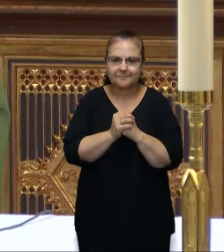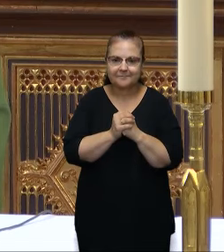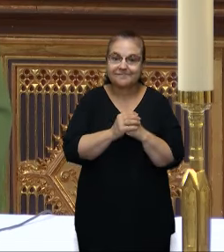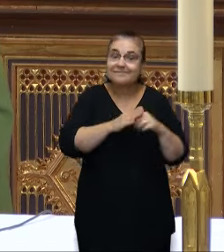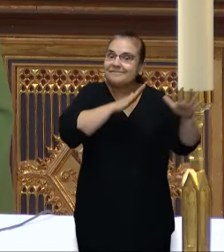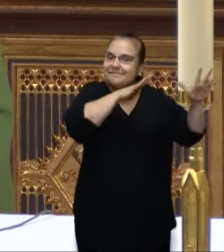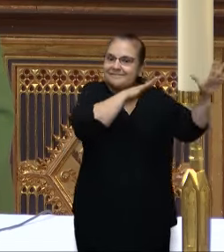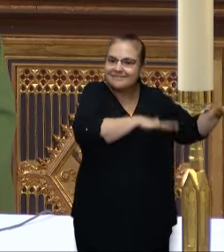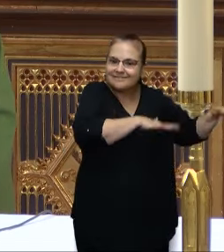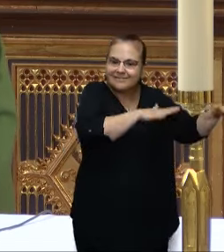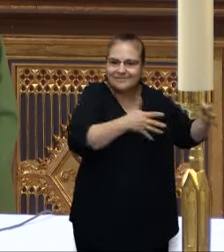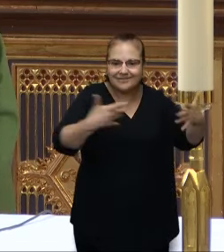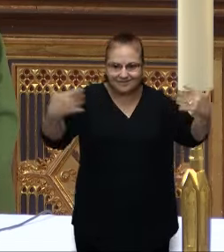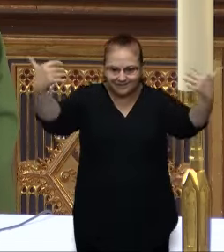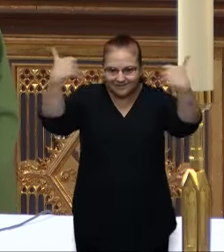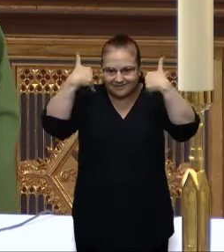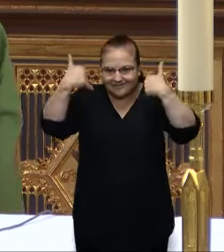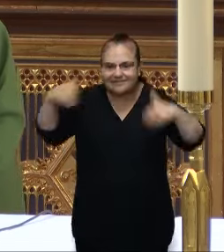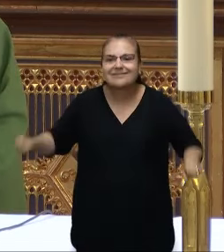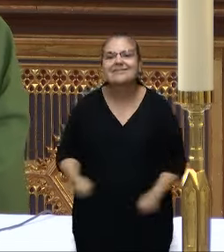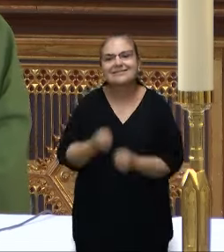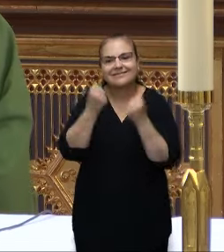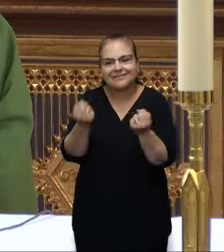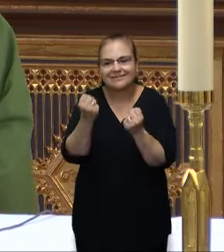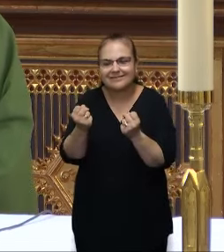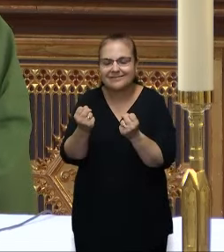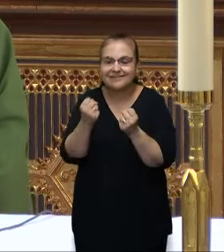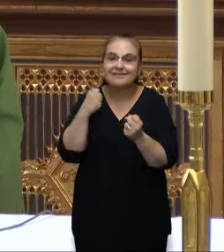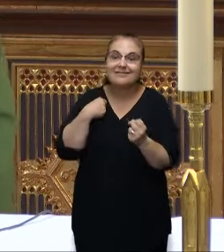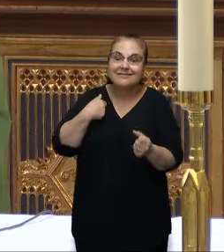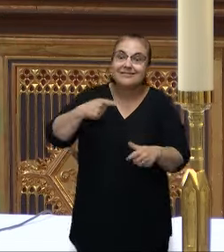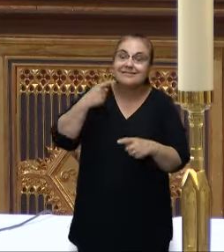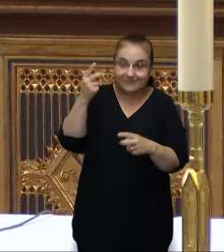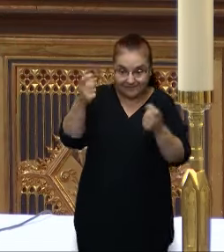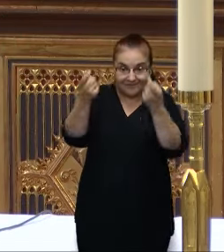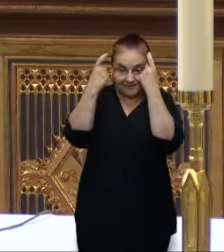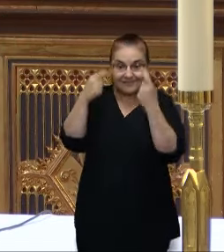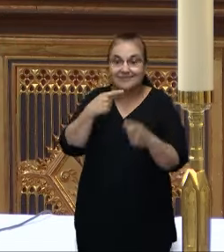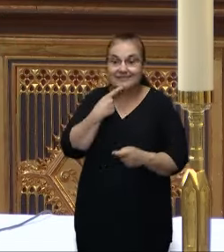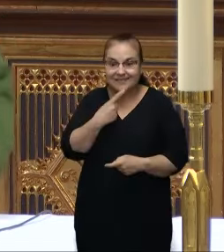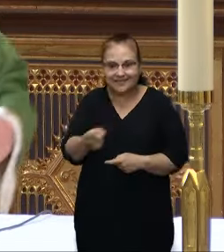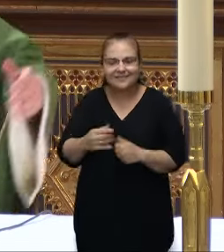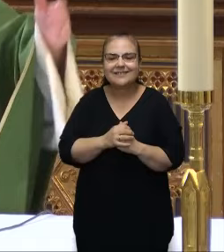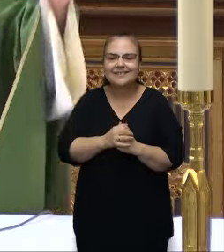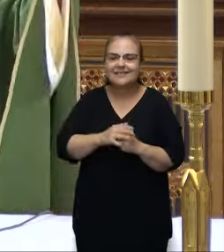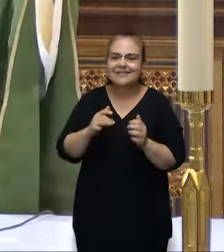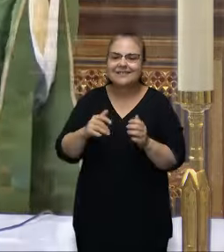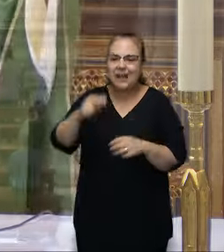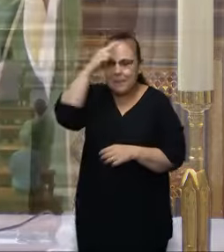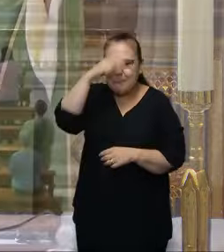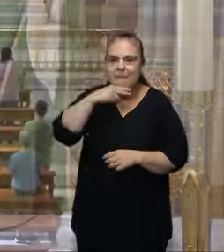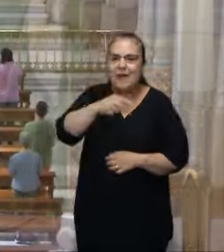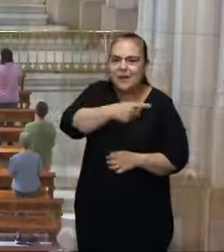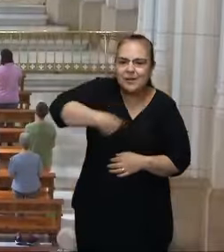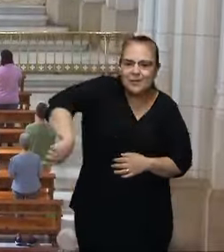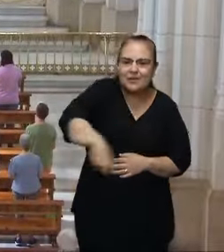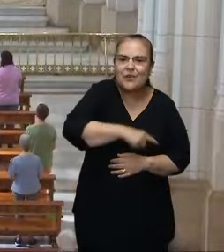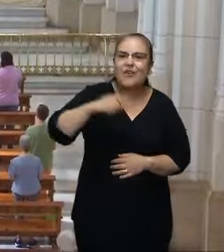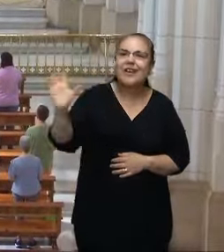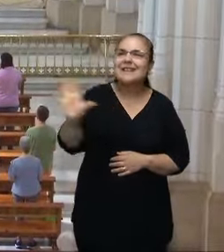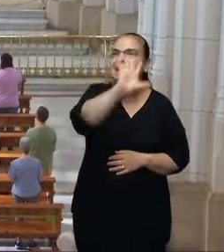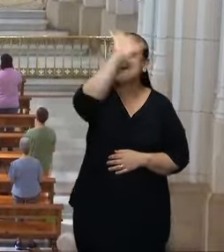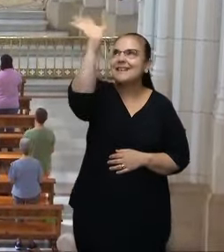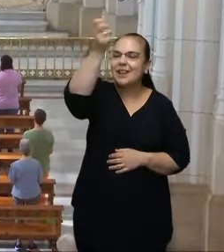fieles a la recomendación del Salvador y siguiendo su divina enseñanza nos atrevemos a decir padre